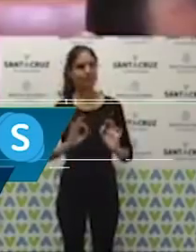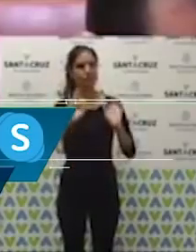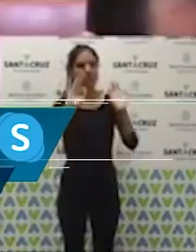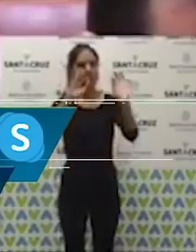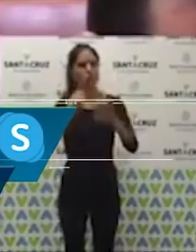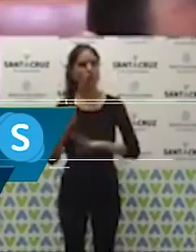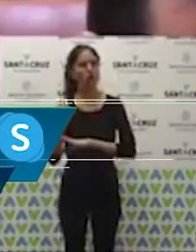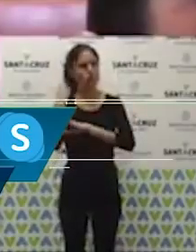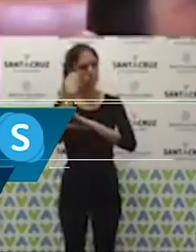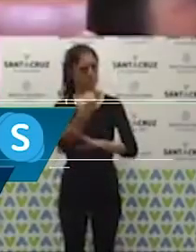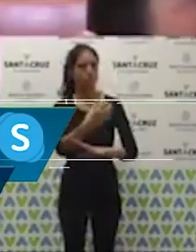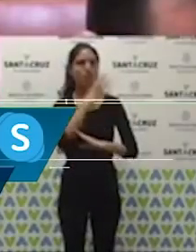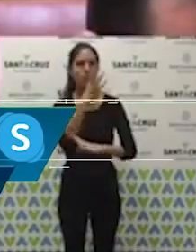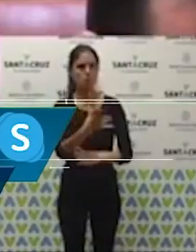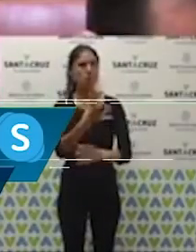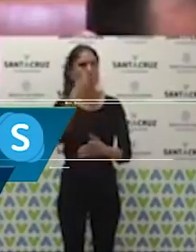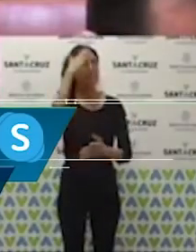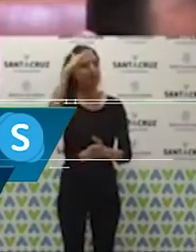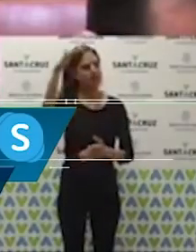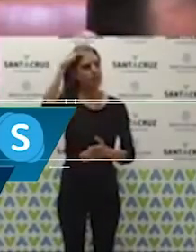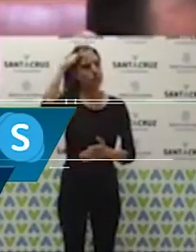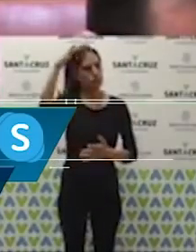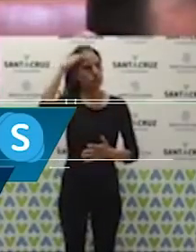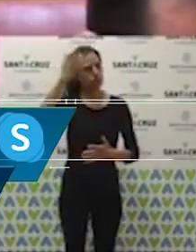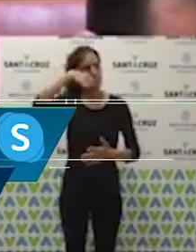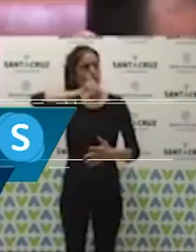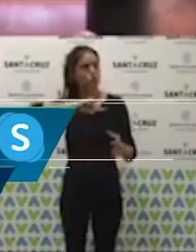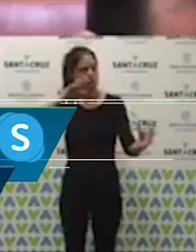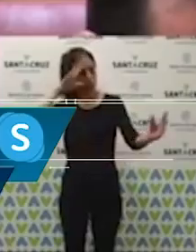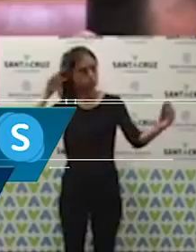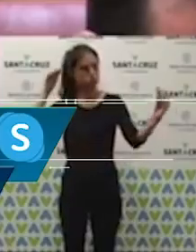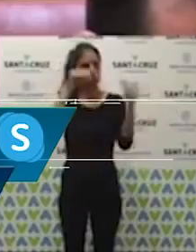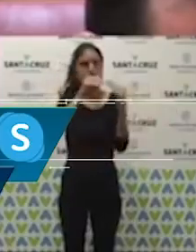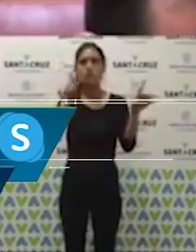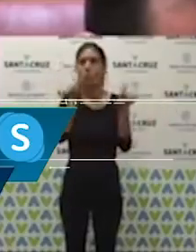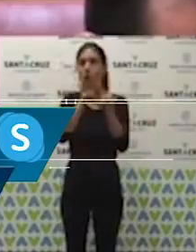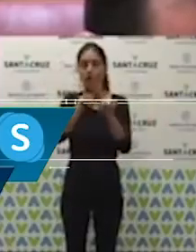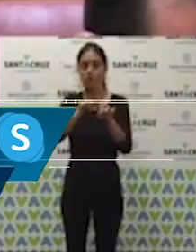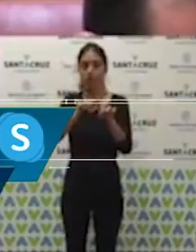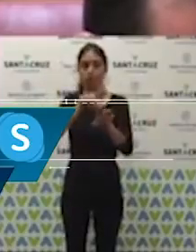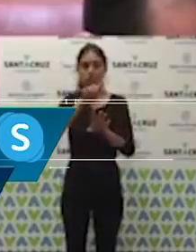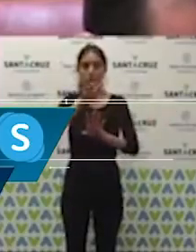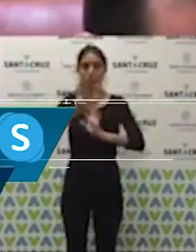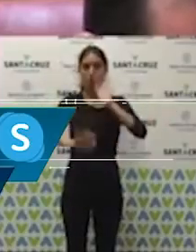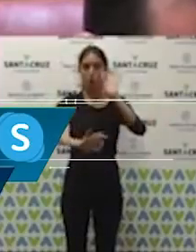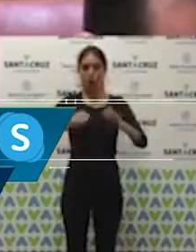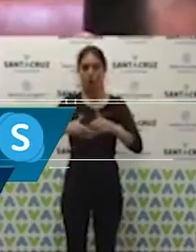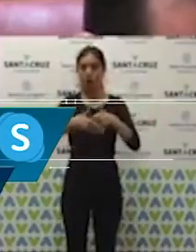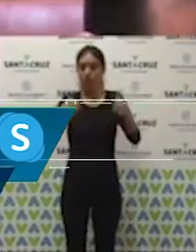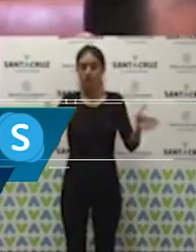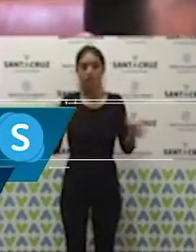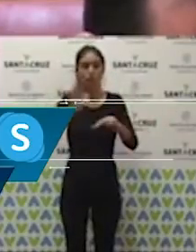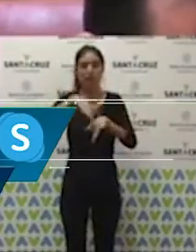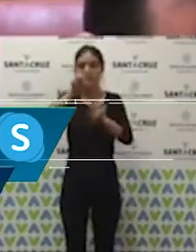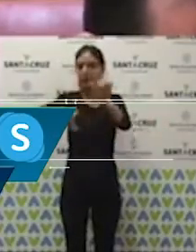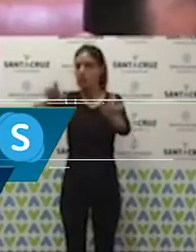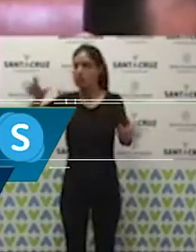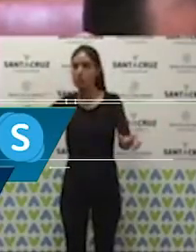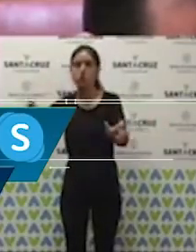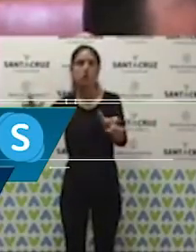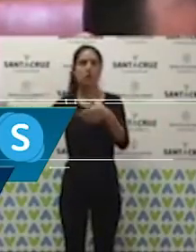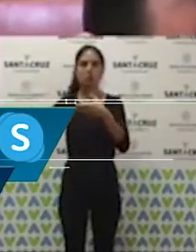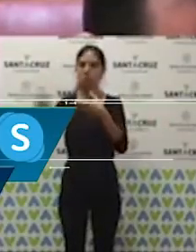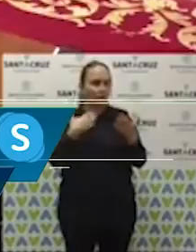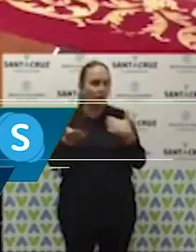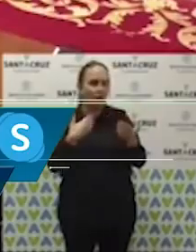a un futuro gobierno de coalición y Partido Popular, ha dicho que es un socio muy fiable. Pero claro, ¿quién se cree cuando un político dice una cosa